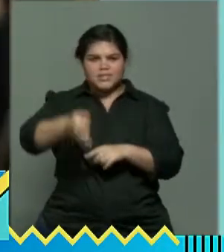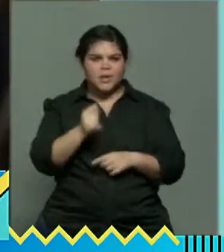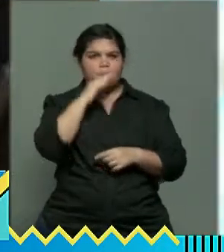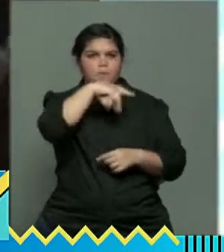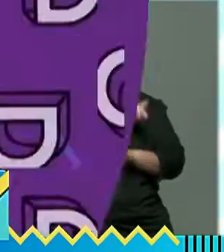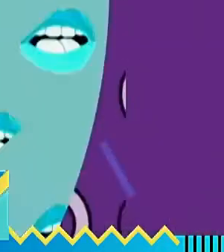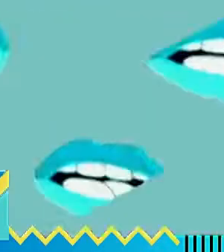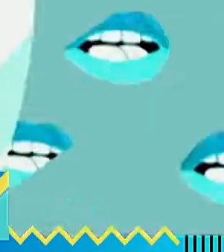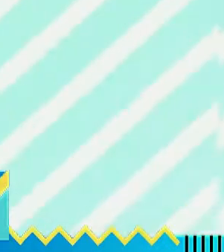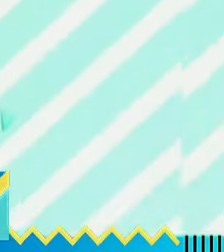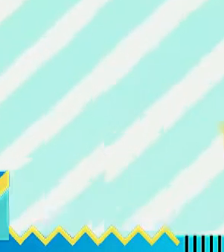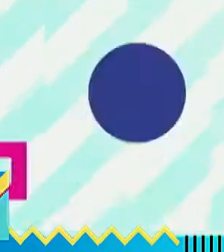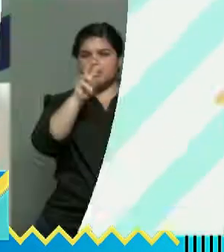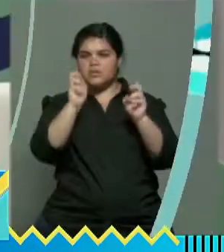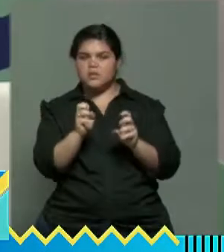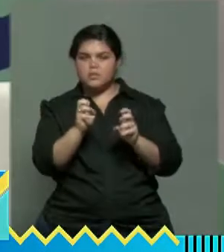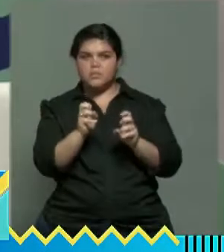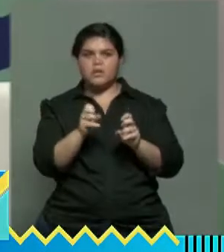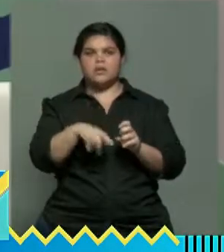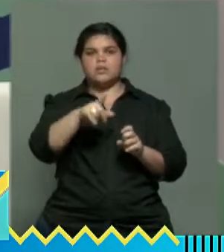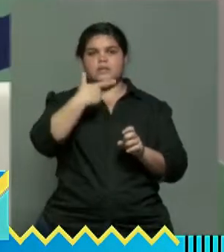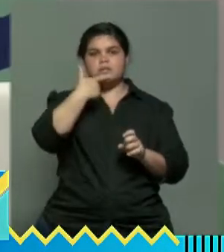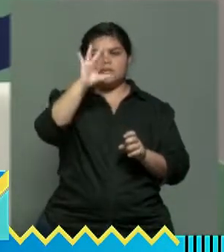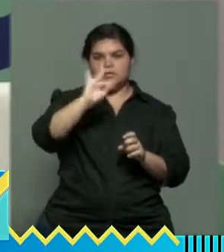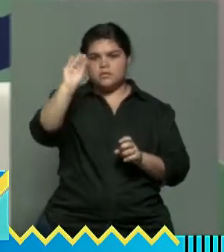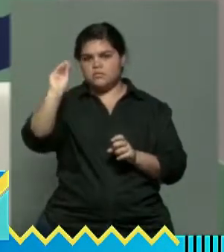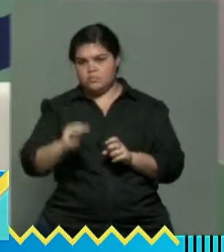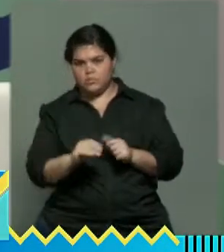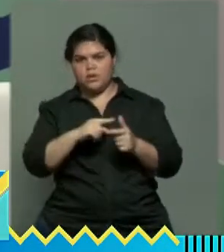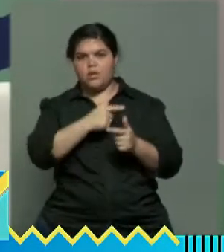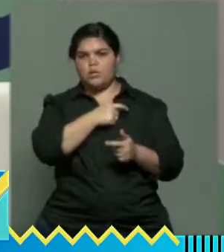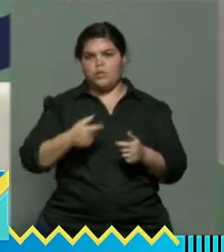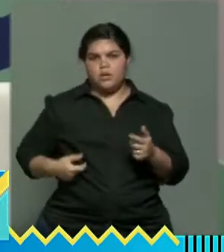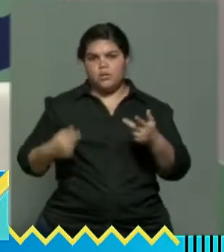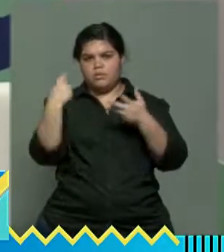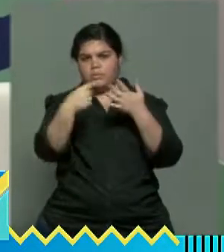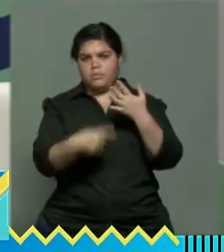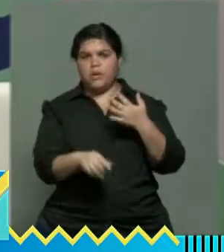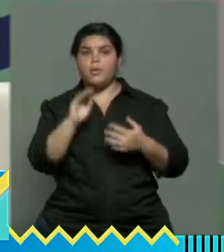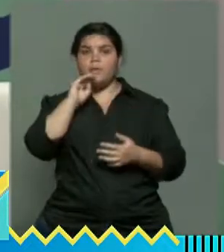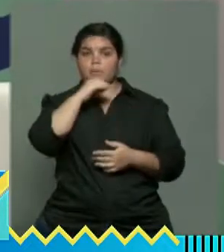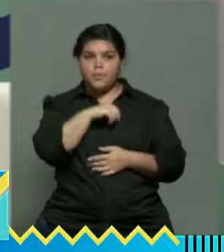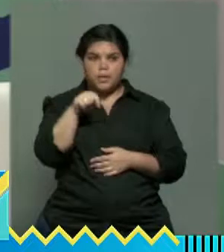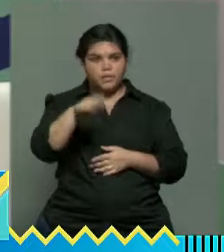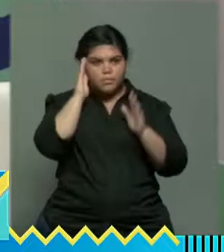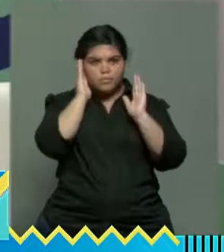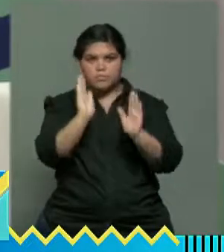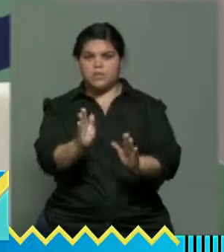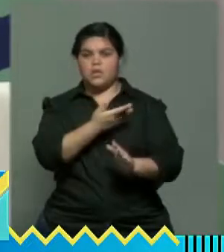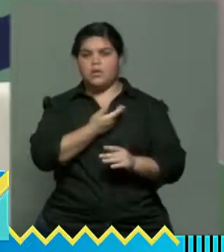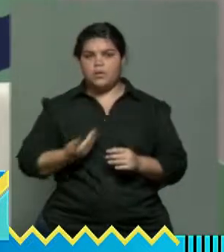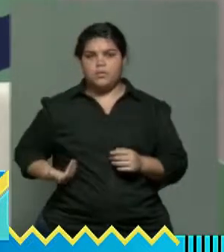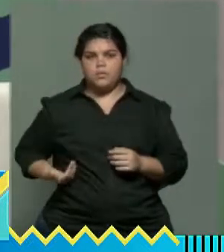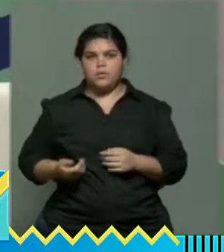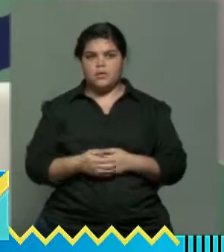política, institucional, de gobernadores, de legisladores, de medios de comunicación, que empieza a hacer repensar al gobierno si no estamos haciendo de esto,